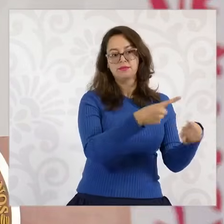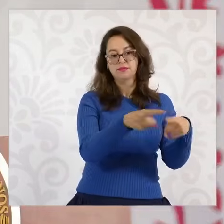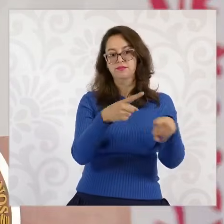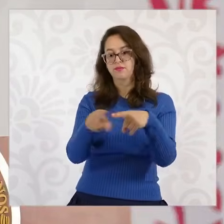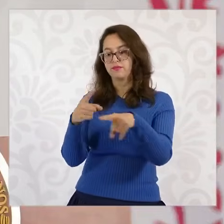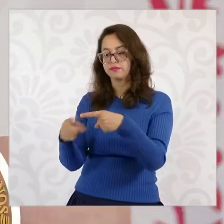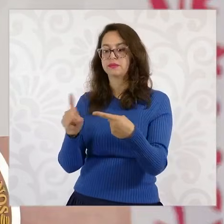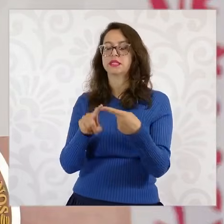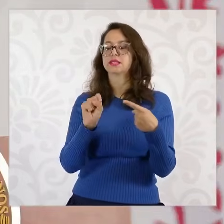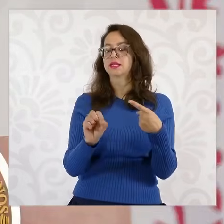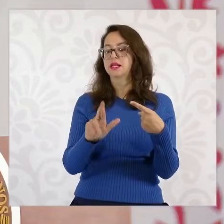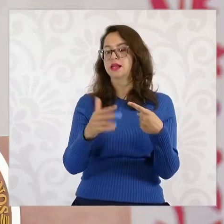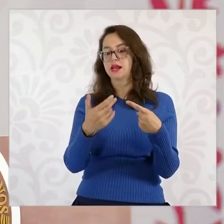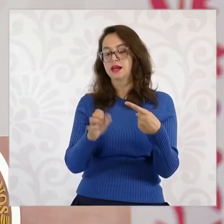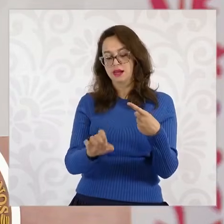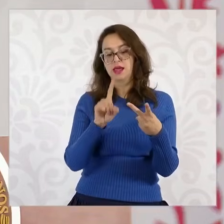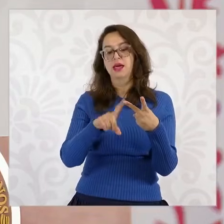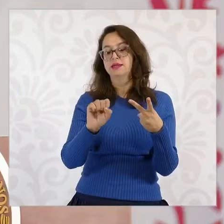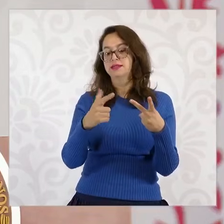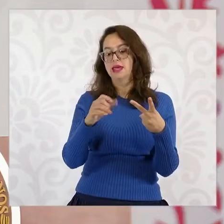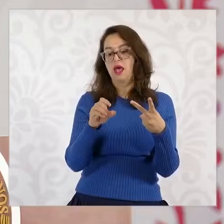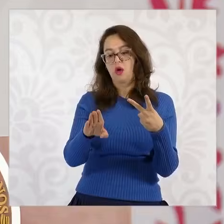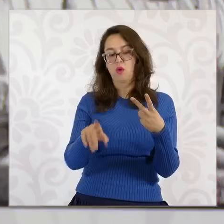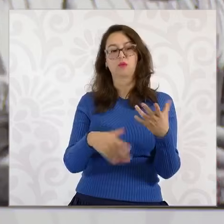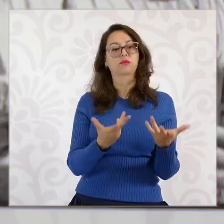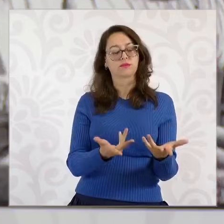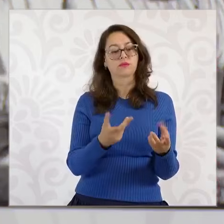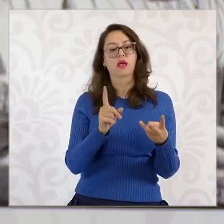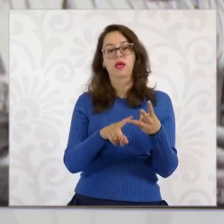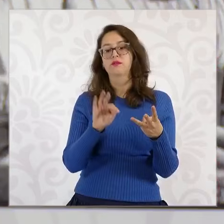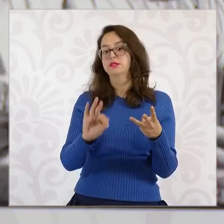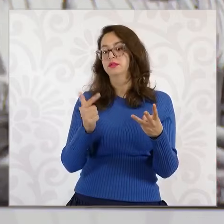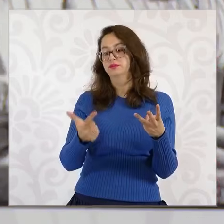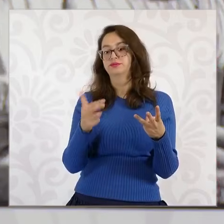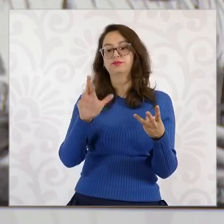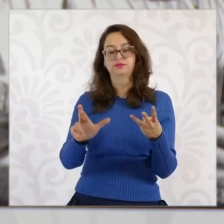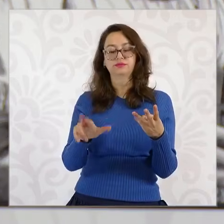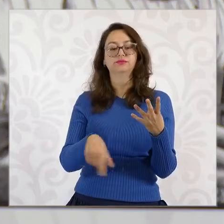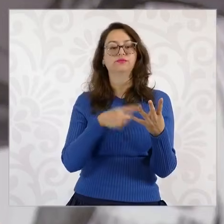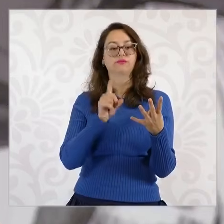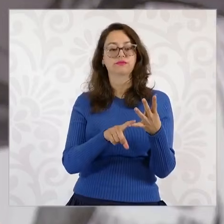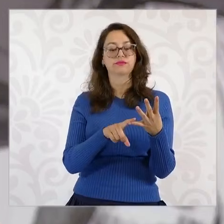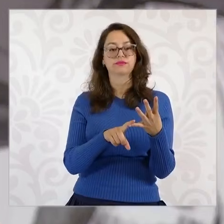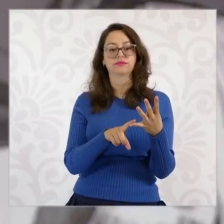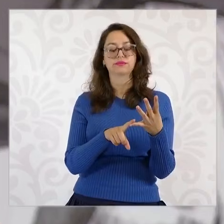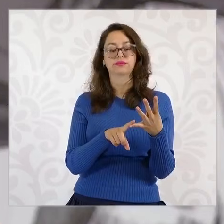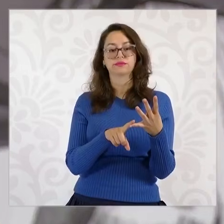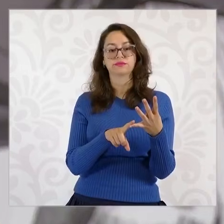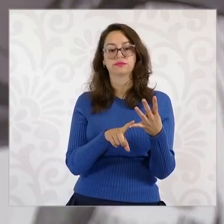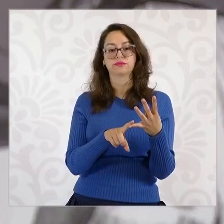está Relaciones Exteriores, Secretaría de Gobernación. Le pedimos a la Fiscalía General de la República que